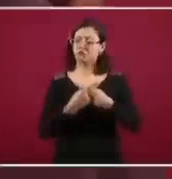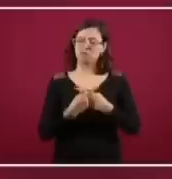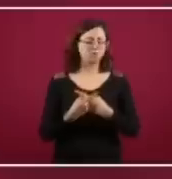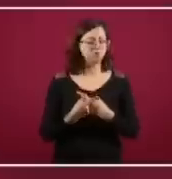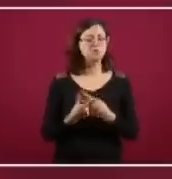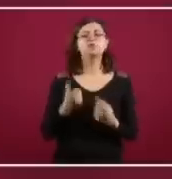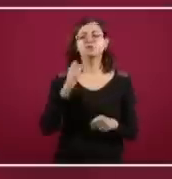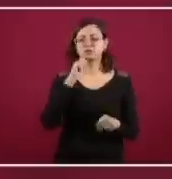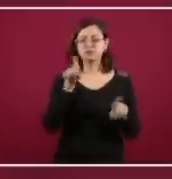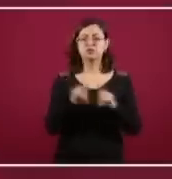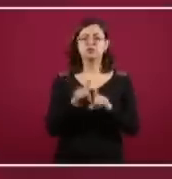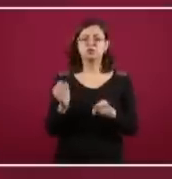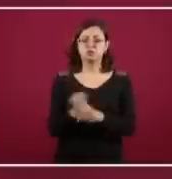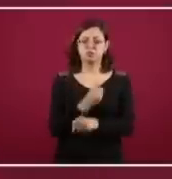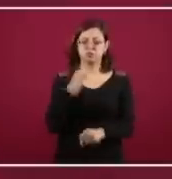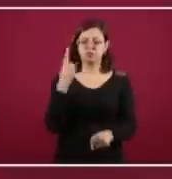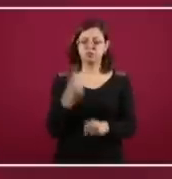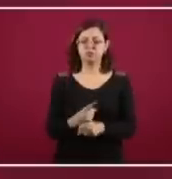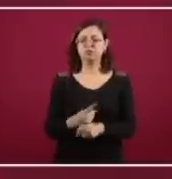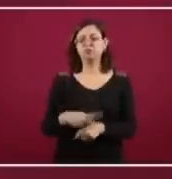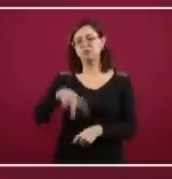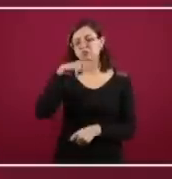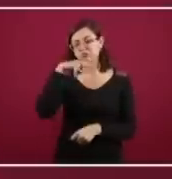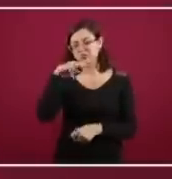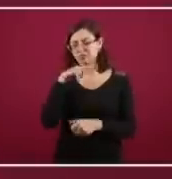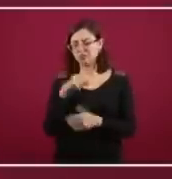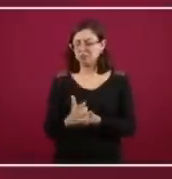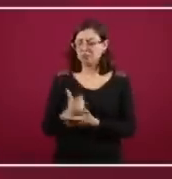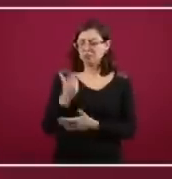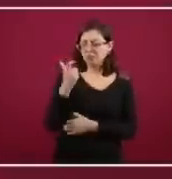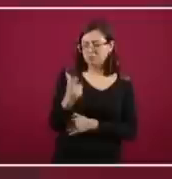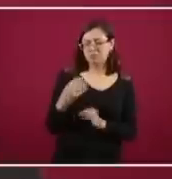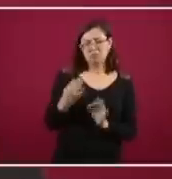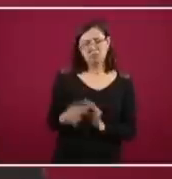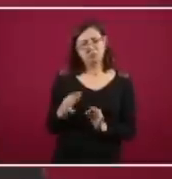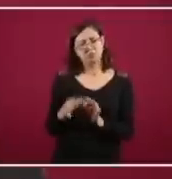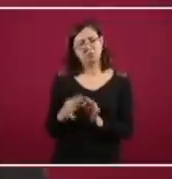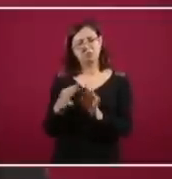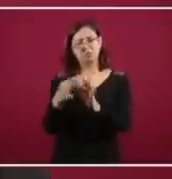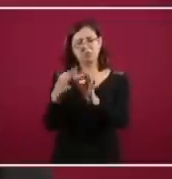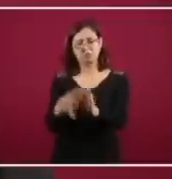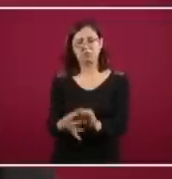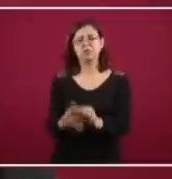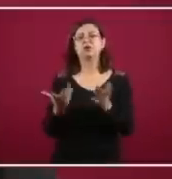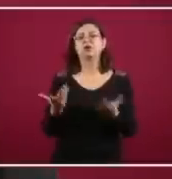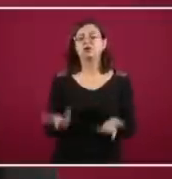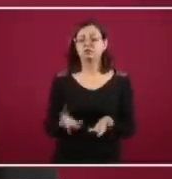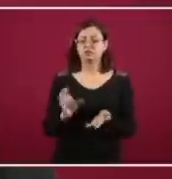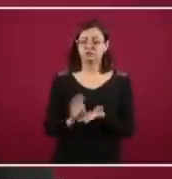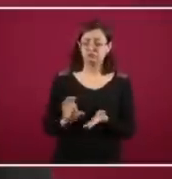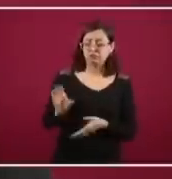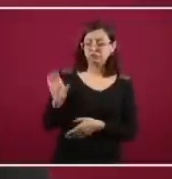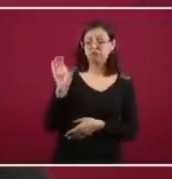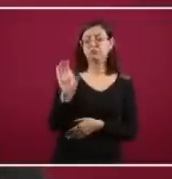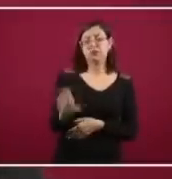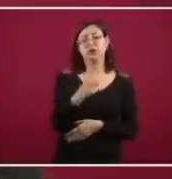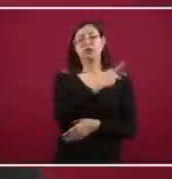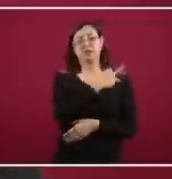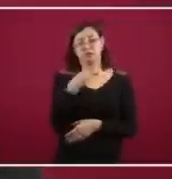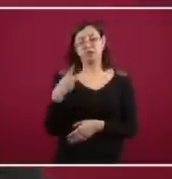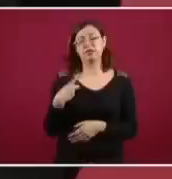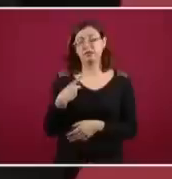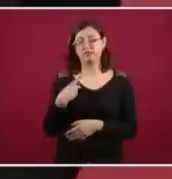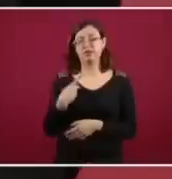también para que se aprovechen los aguinaldos en pagos responsables, en ponerse al corriente en las obligaciones que se